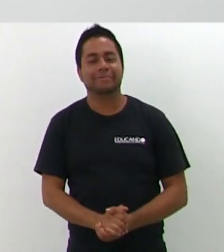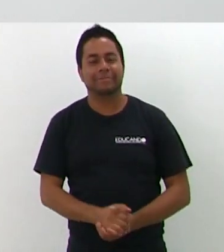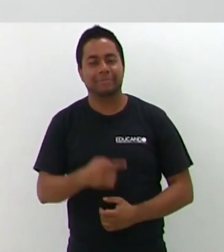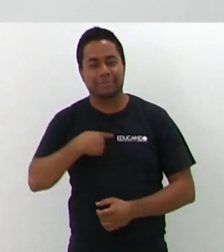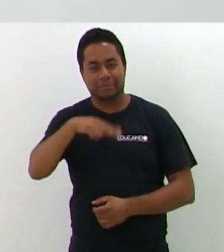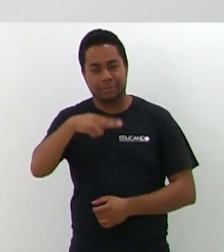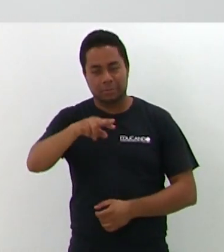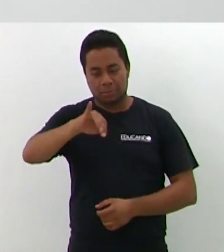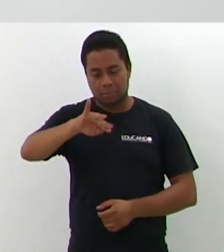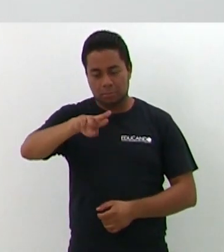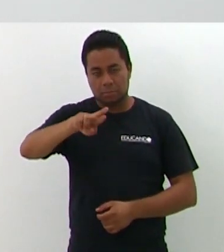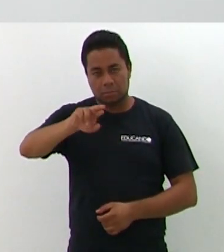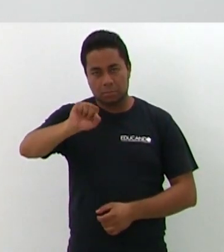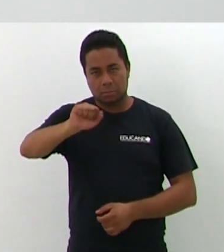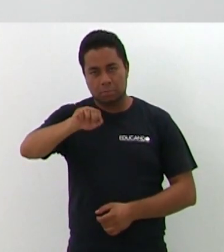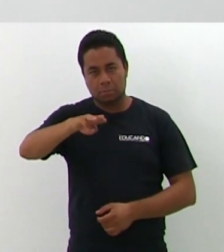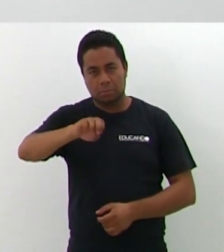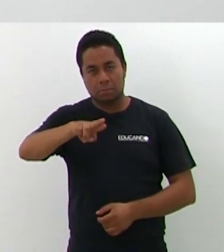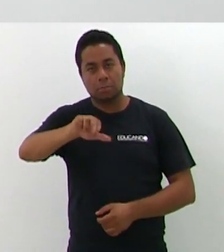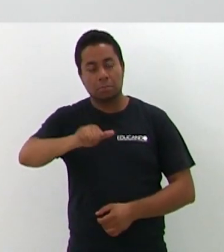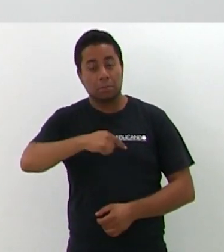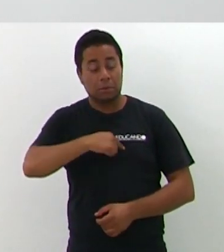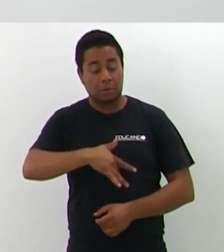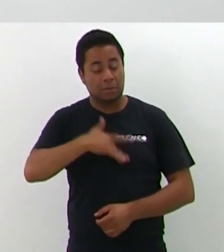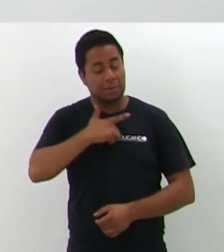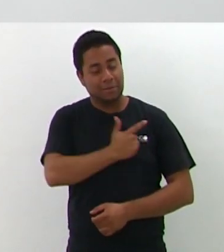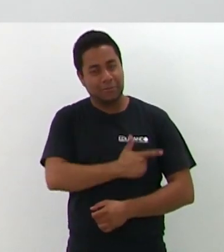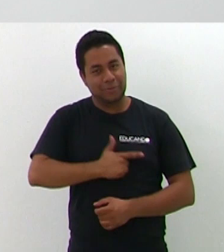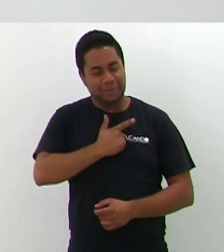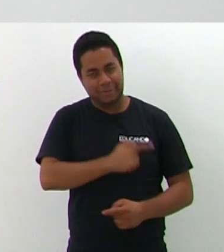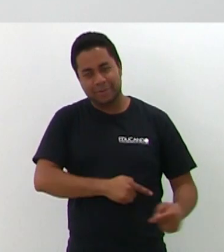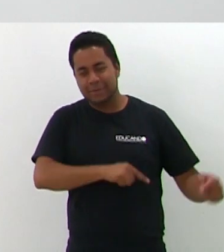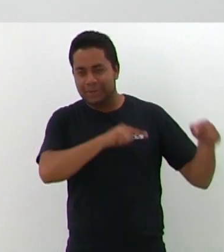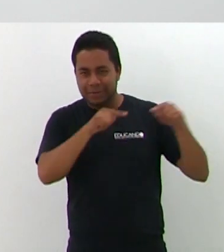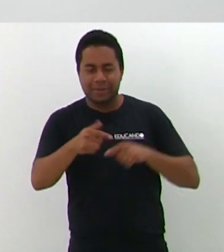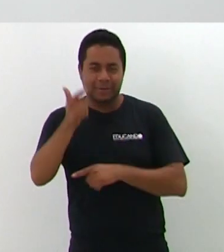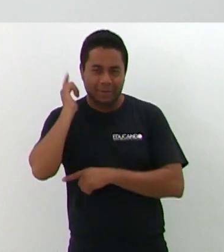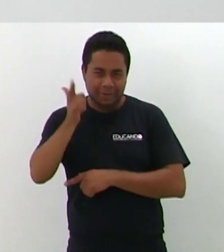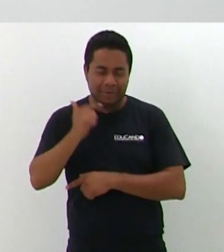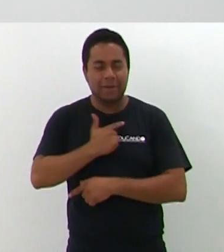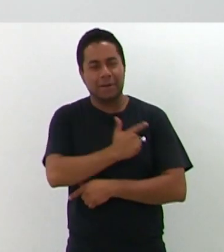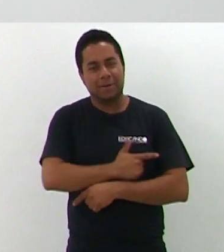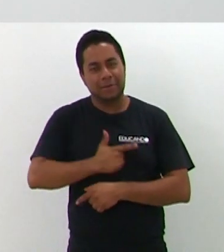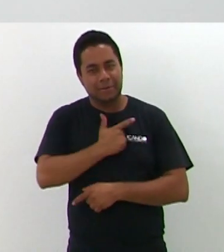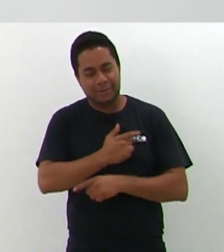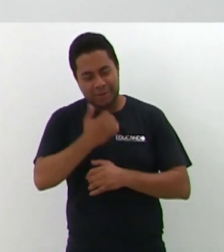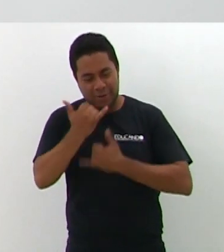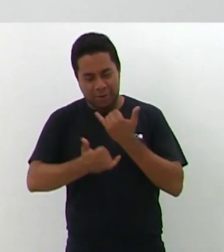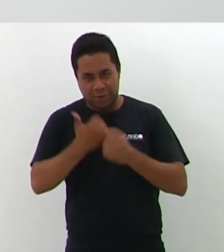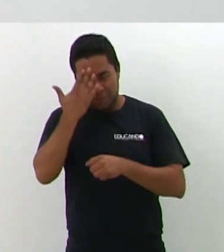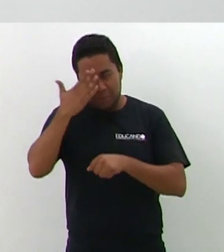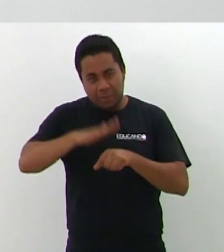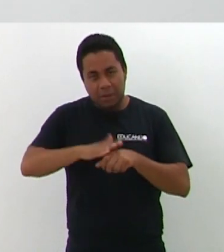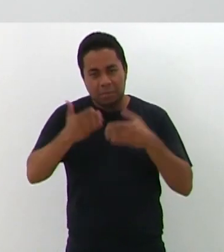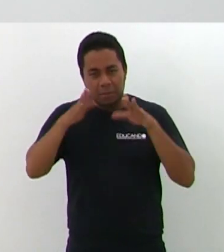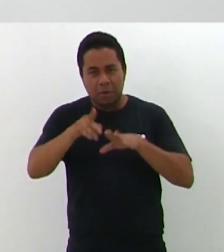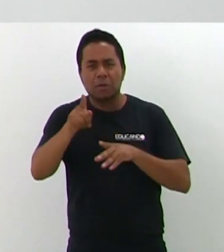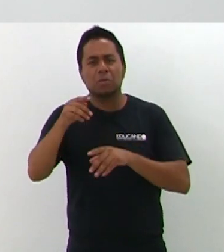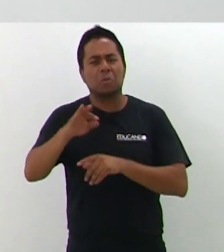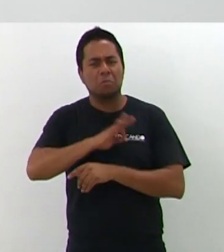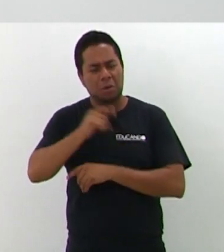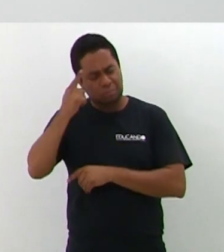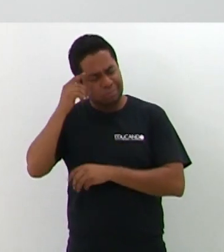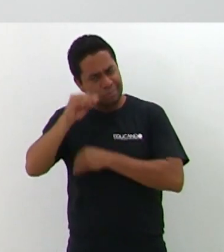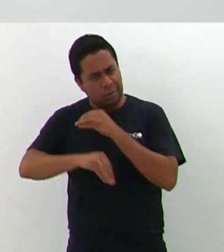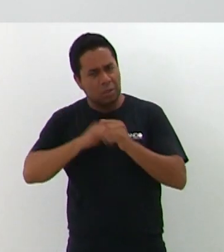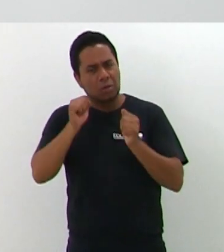Mi nombre es Iracema Martínez Ríos, ha sido un gusto estar con ustedes. Espero que te haya gustado mucho nuestro juego de memoramas. Puedes construir un memorama